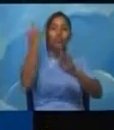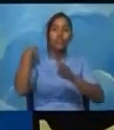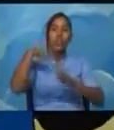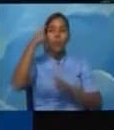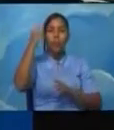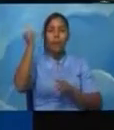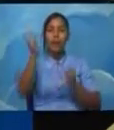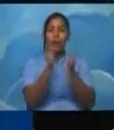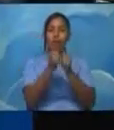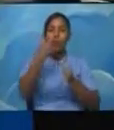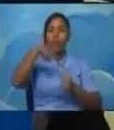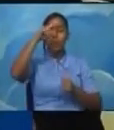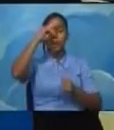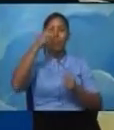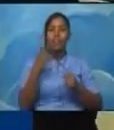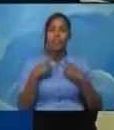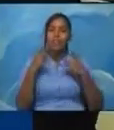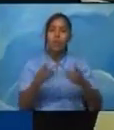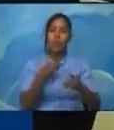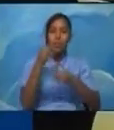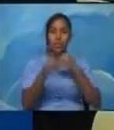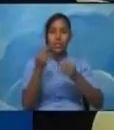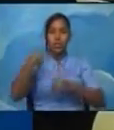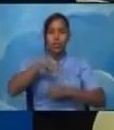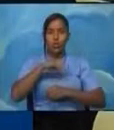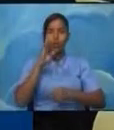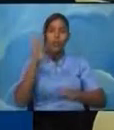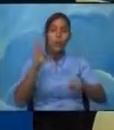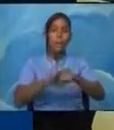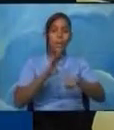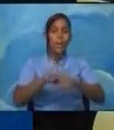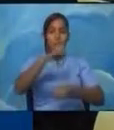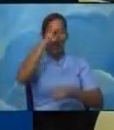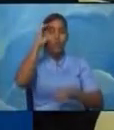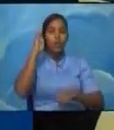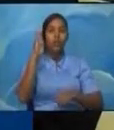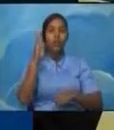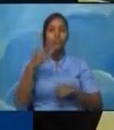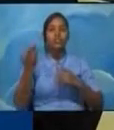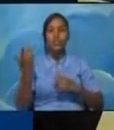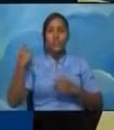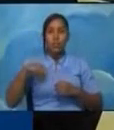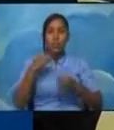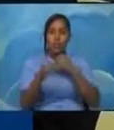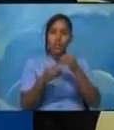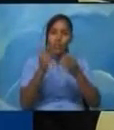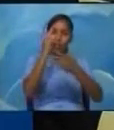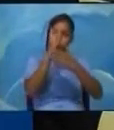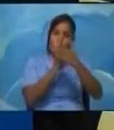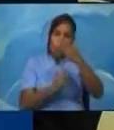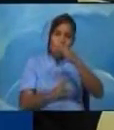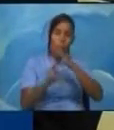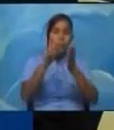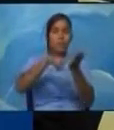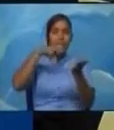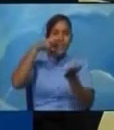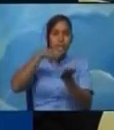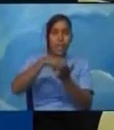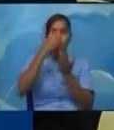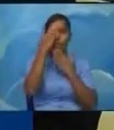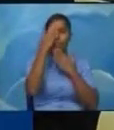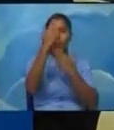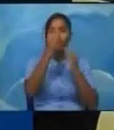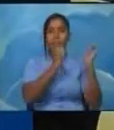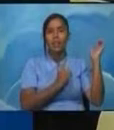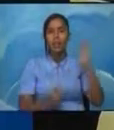con el Padre. ¿Qué debemos hacer nosotros cuando pecamos contra Dios? Lo que tenemos que hacer es humillarnos delante de